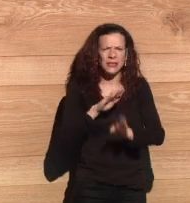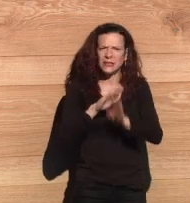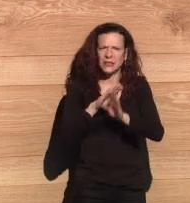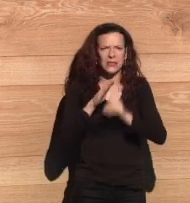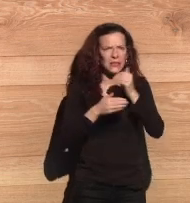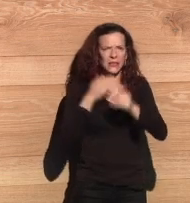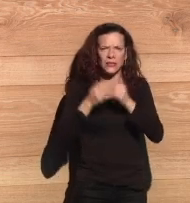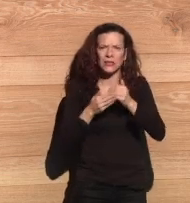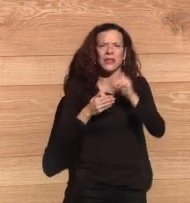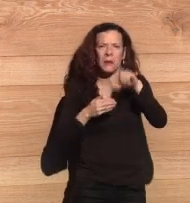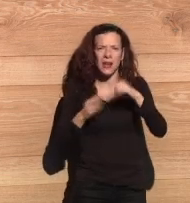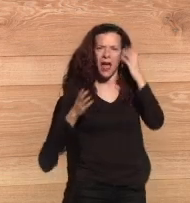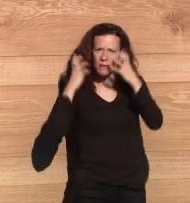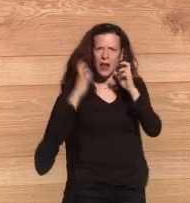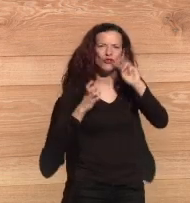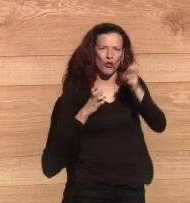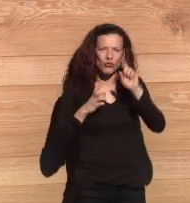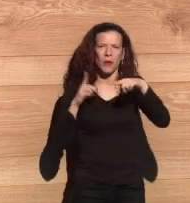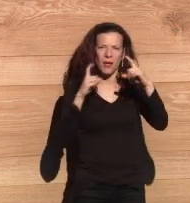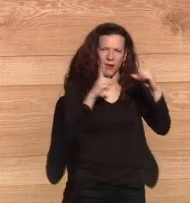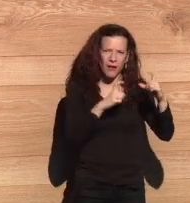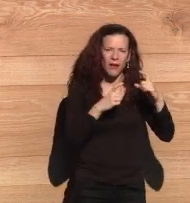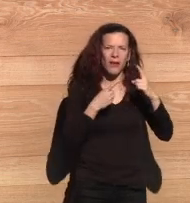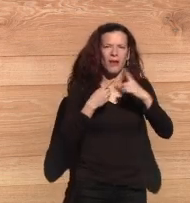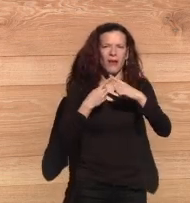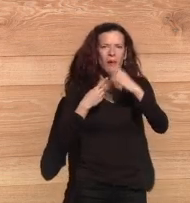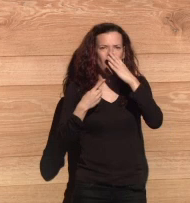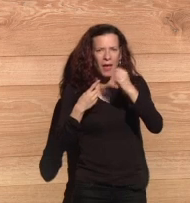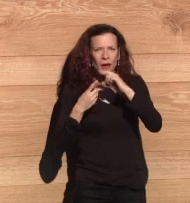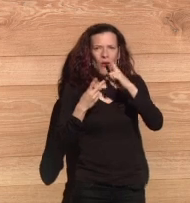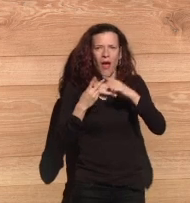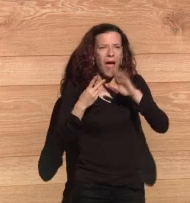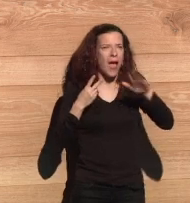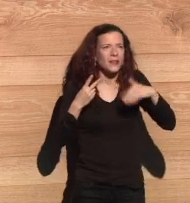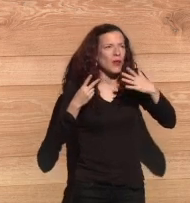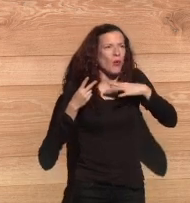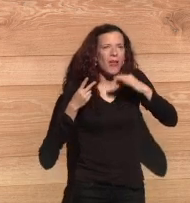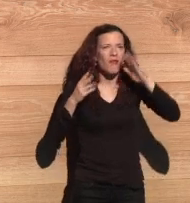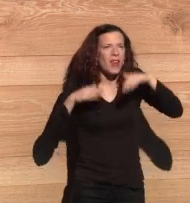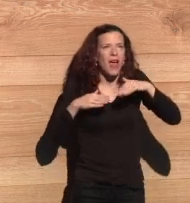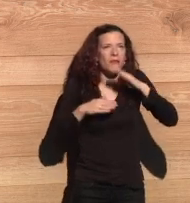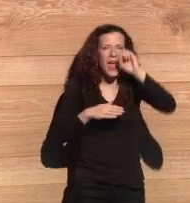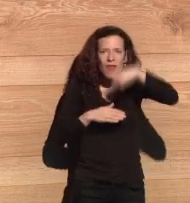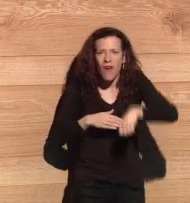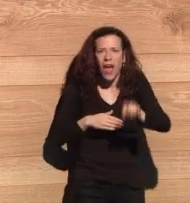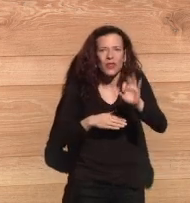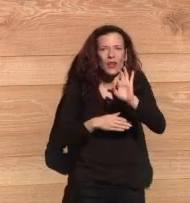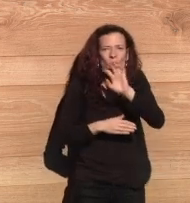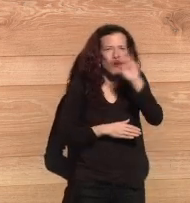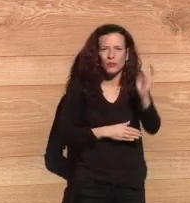además con otros animales. Perros, y terminaré con los elefantes, o con los que... quiero